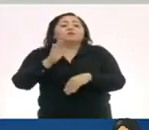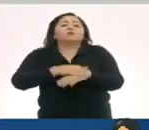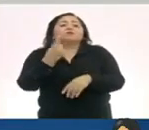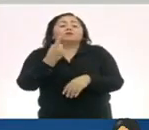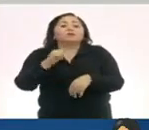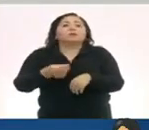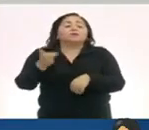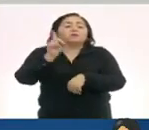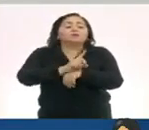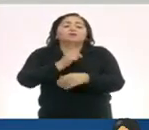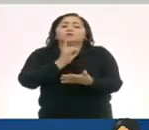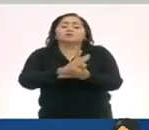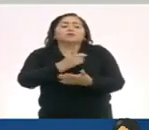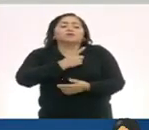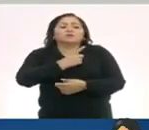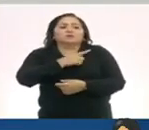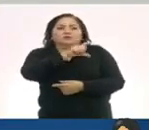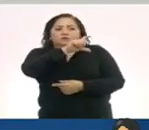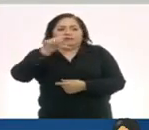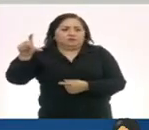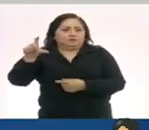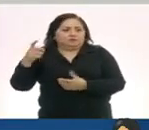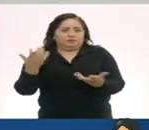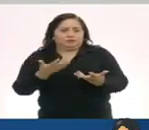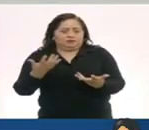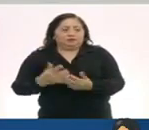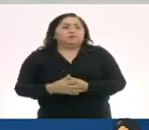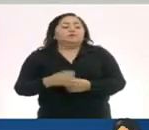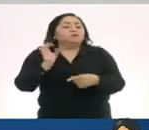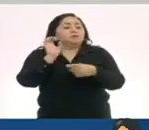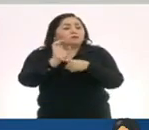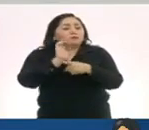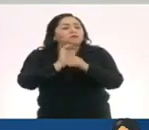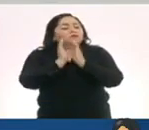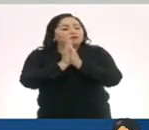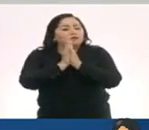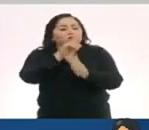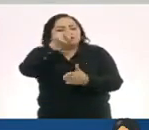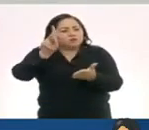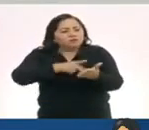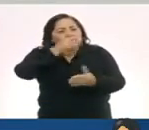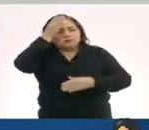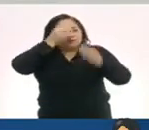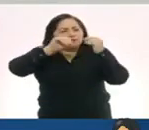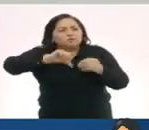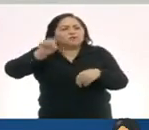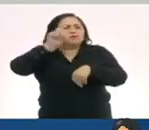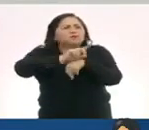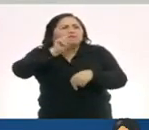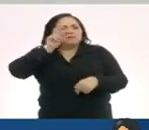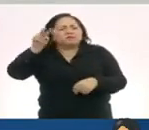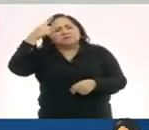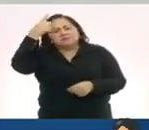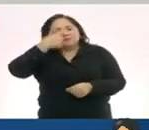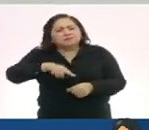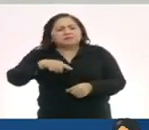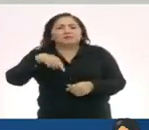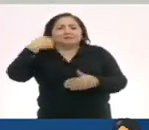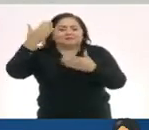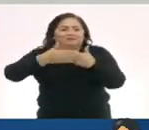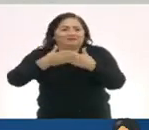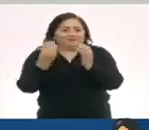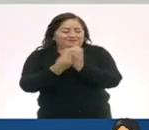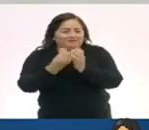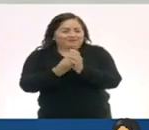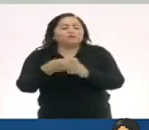día de hoy solamente vamos a contestar este problema. Sí. Entonces, por favor, repasen todo lo que vimos el día de hoy para que en nuestra próxima